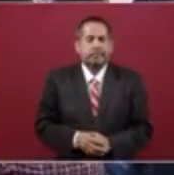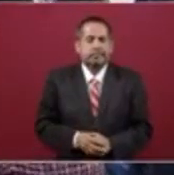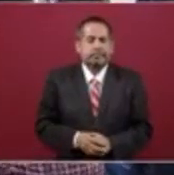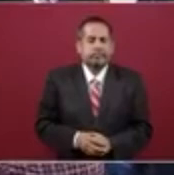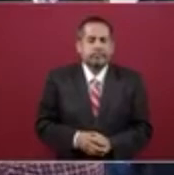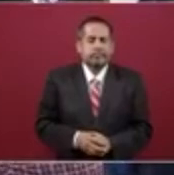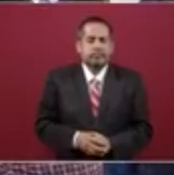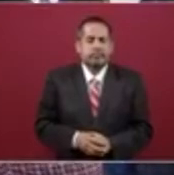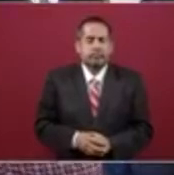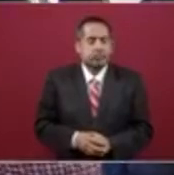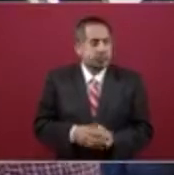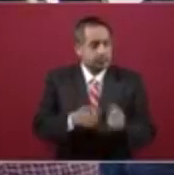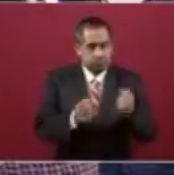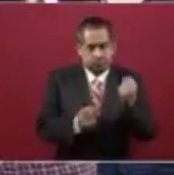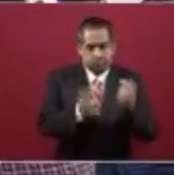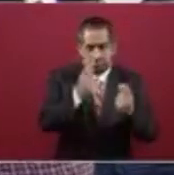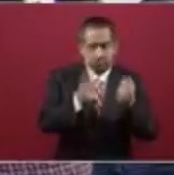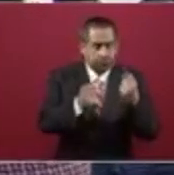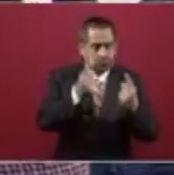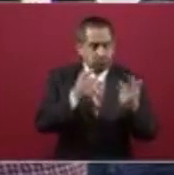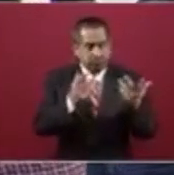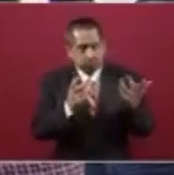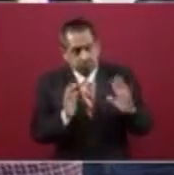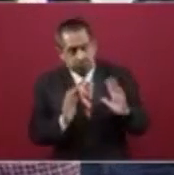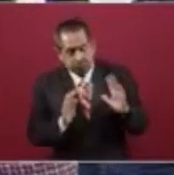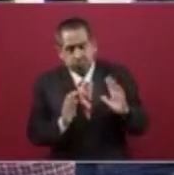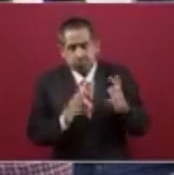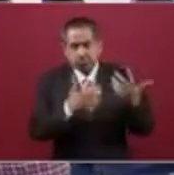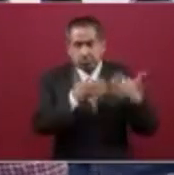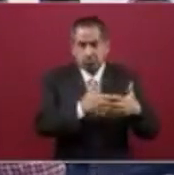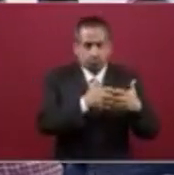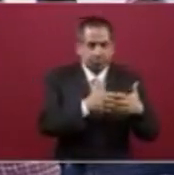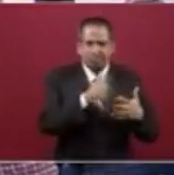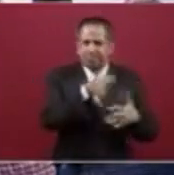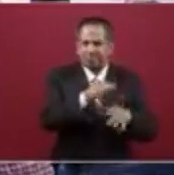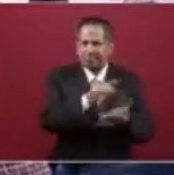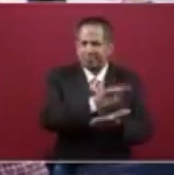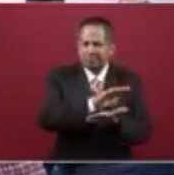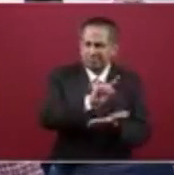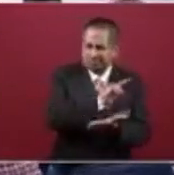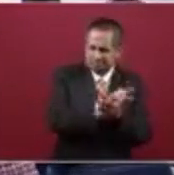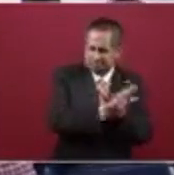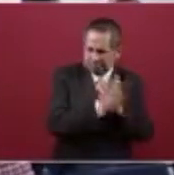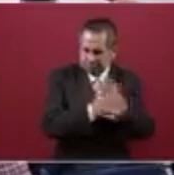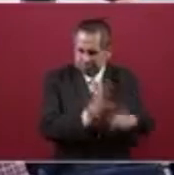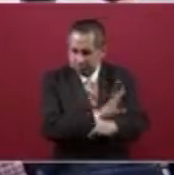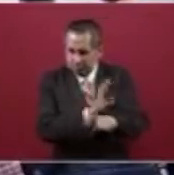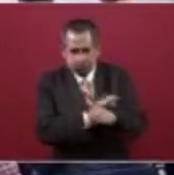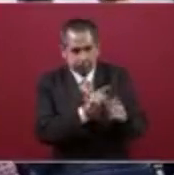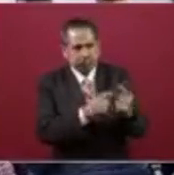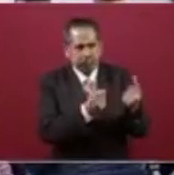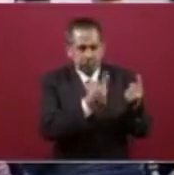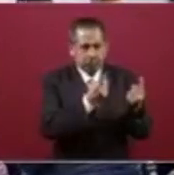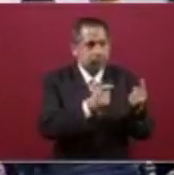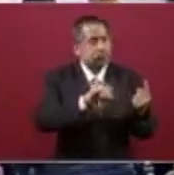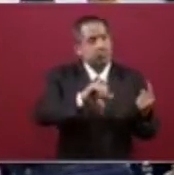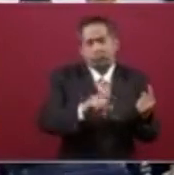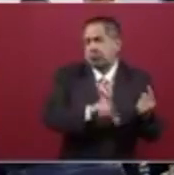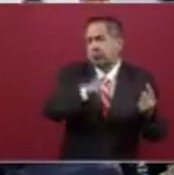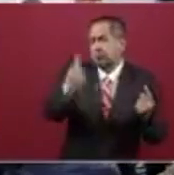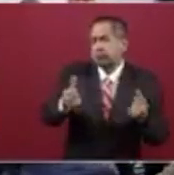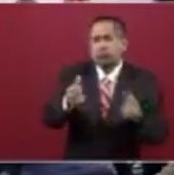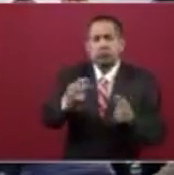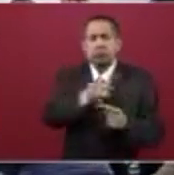Sí, en algunos casos, algunas empresas que están en la reforma energética y muchas que han venido trabajando desde